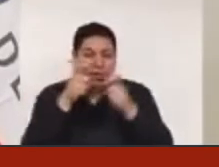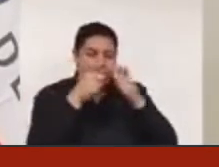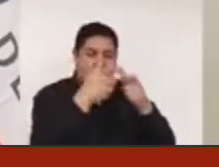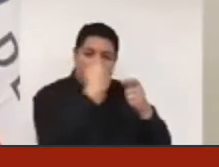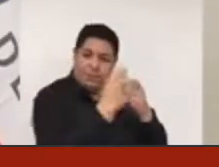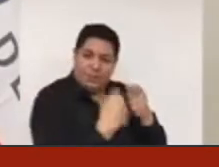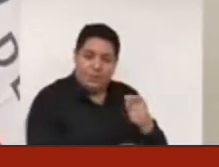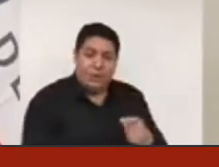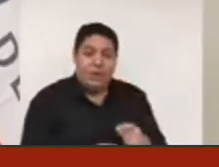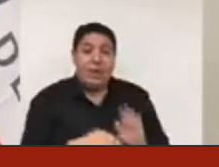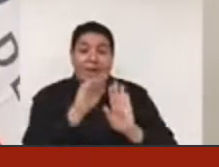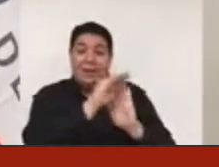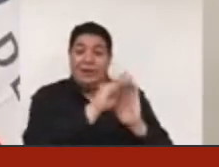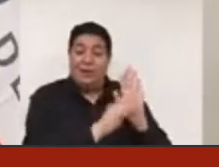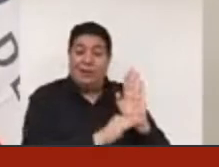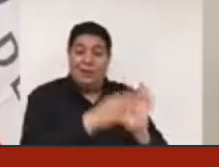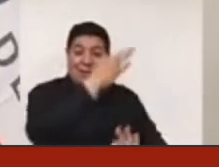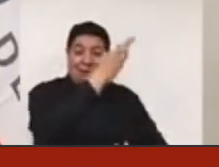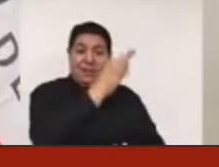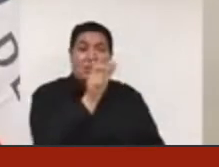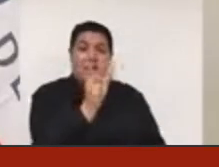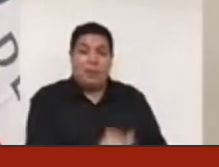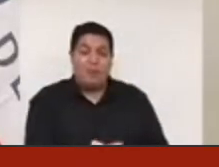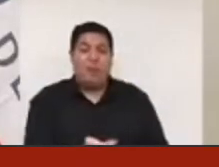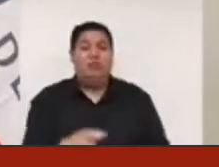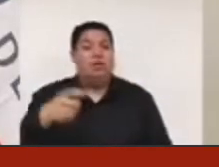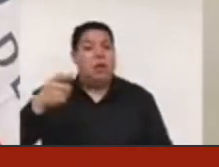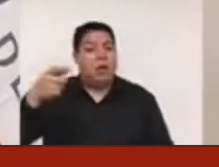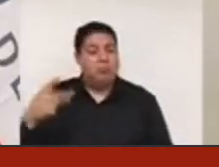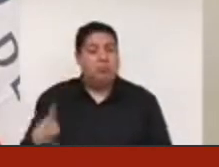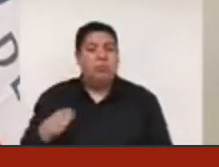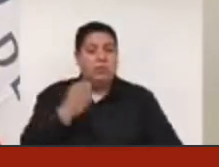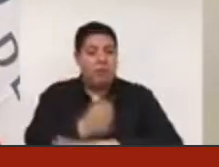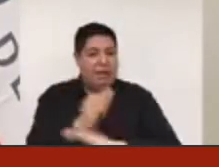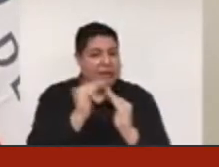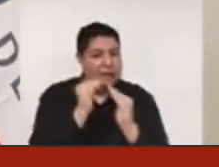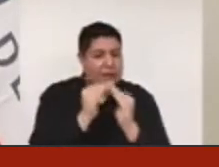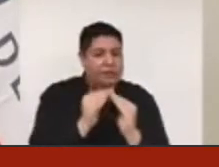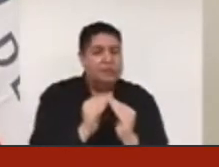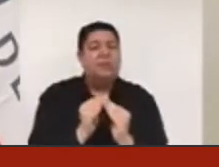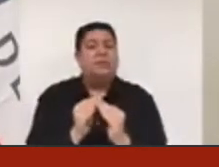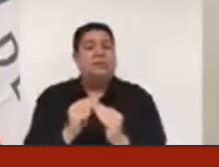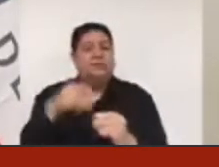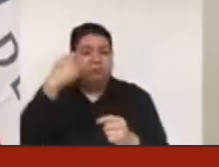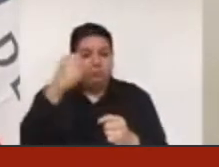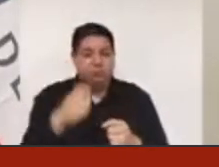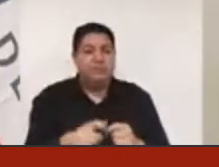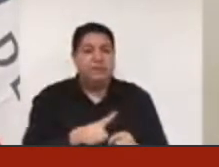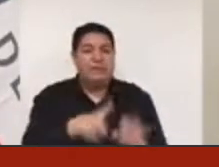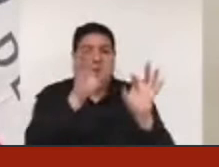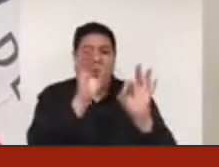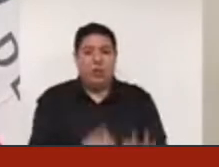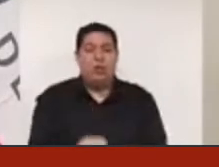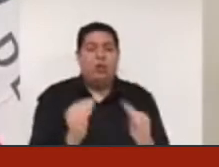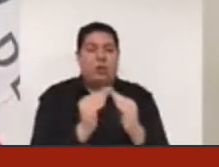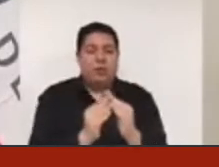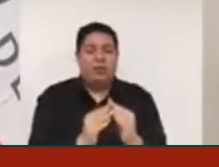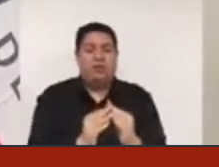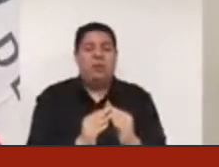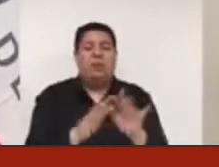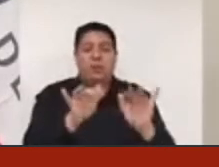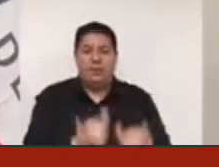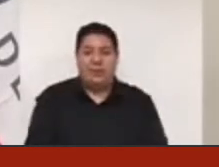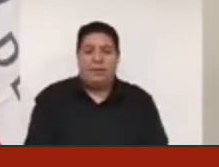listado lo tiene el fiscalizador nuestro quienes van a la casa y se aseguran de que estas personas estén haciendo la